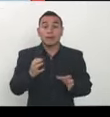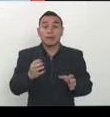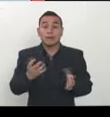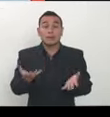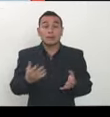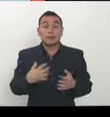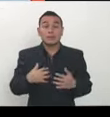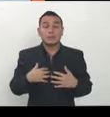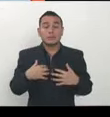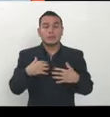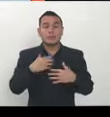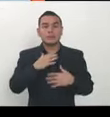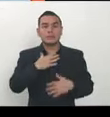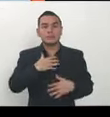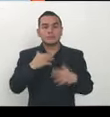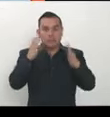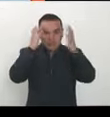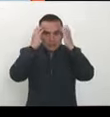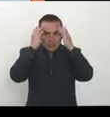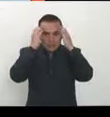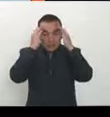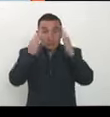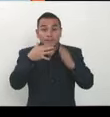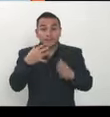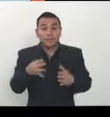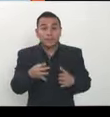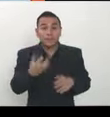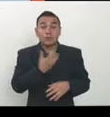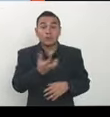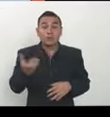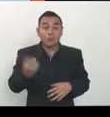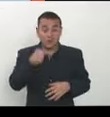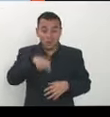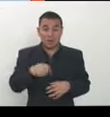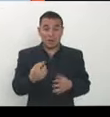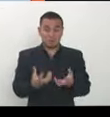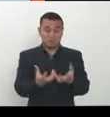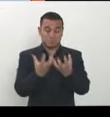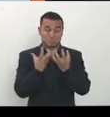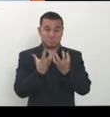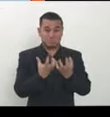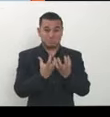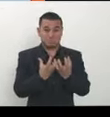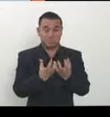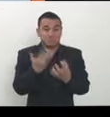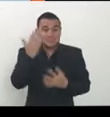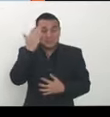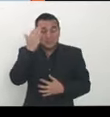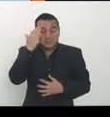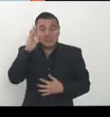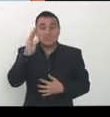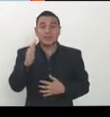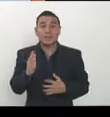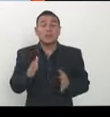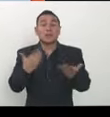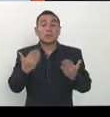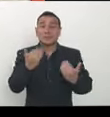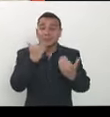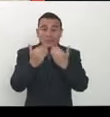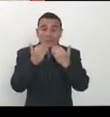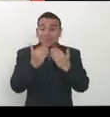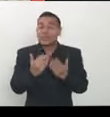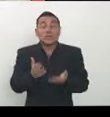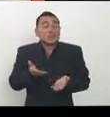digo esto porque no sabes la tensión. Estamos acojonados. Y yo no sé cómo decirlo más veces. No